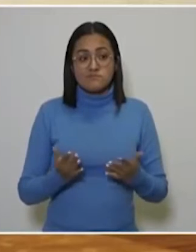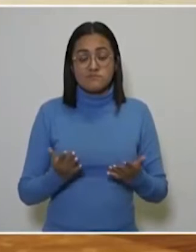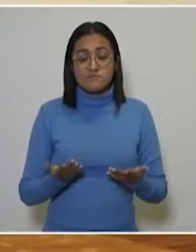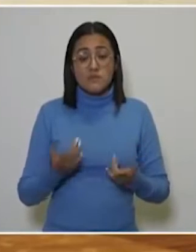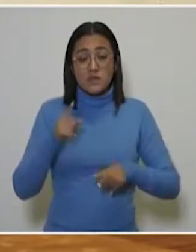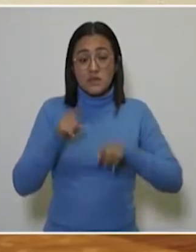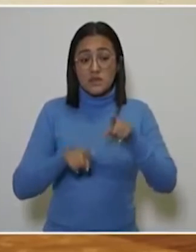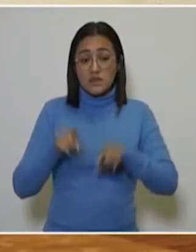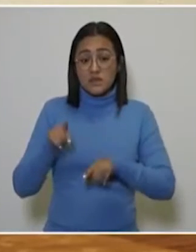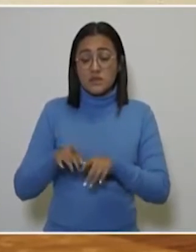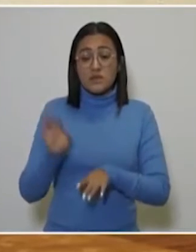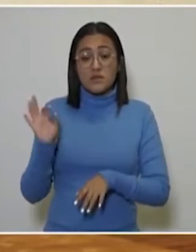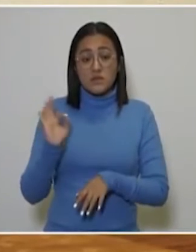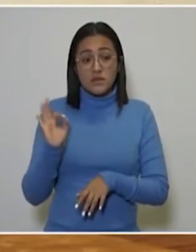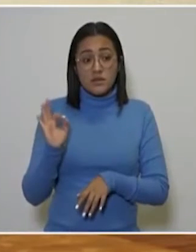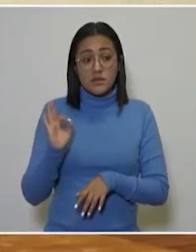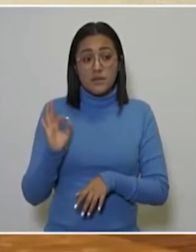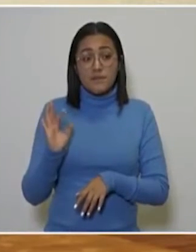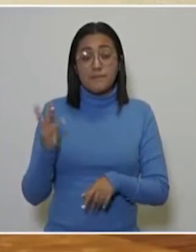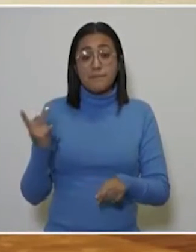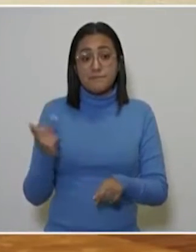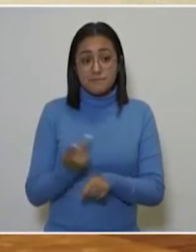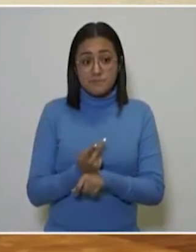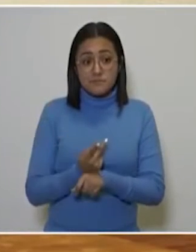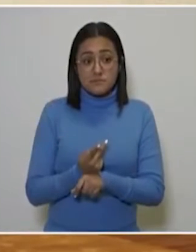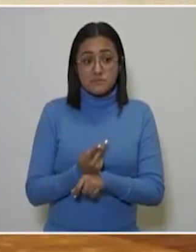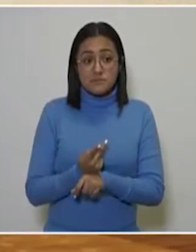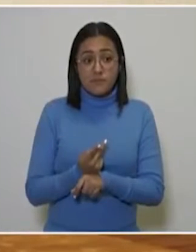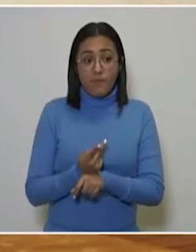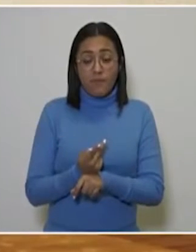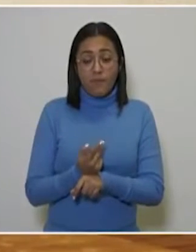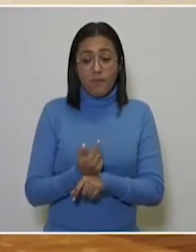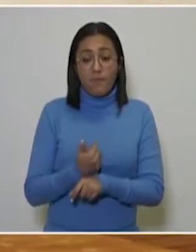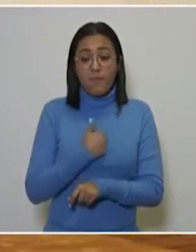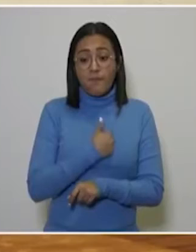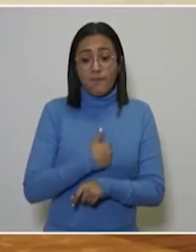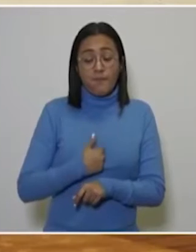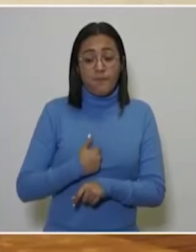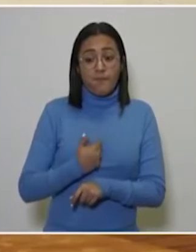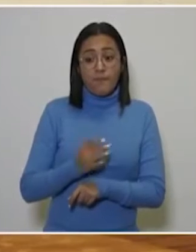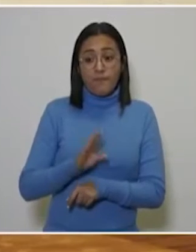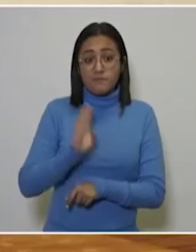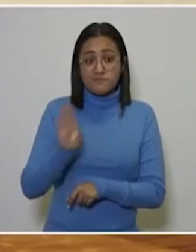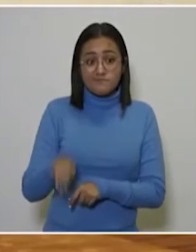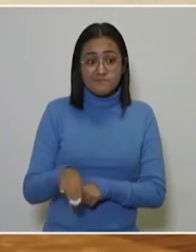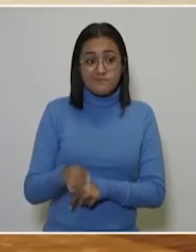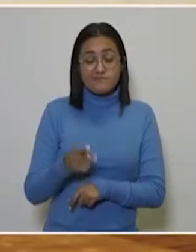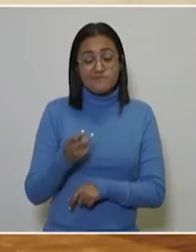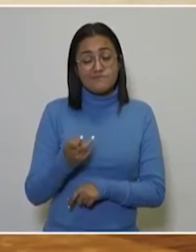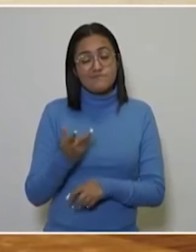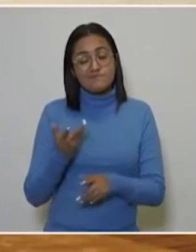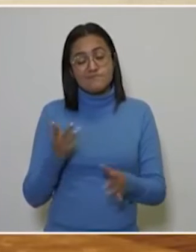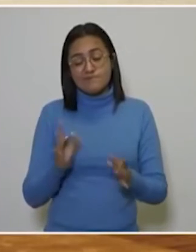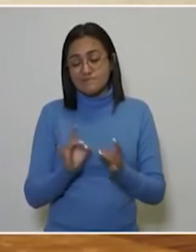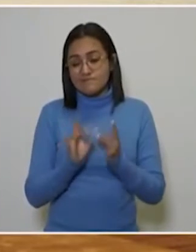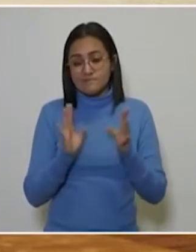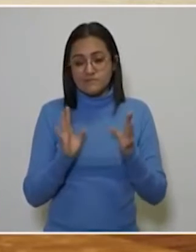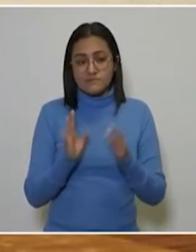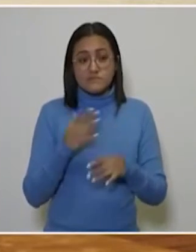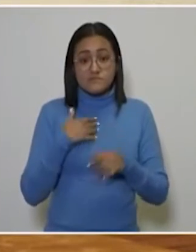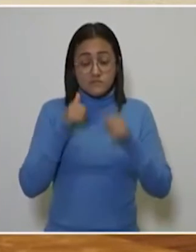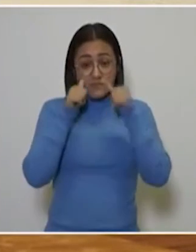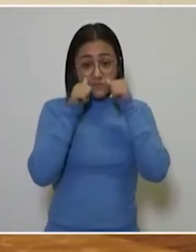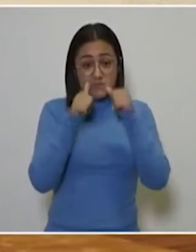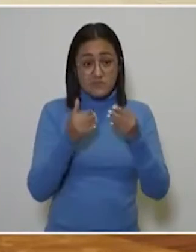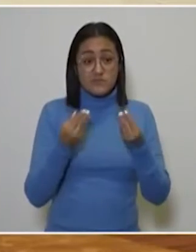dependiendo de que aparezcan, que ocurran lamentables fallecimientos. Vamos a estar muy